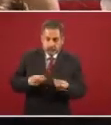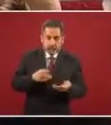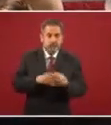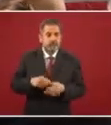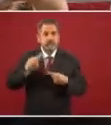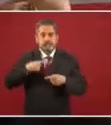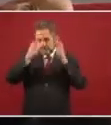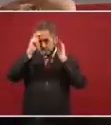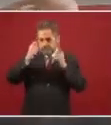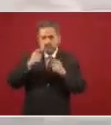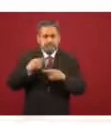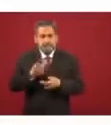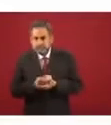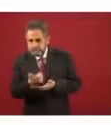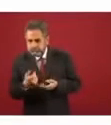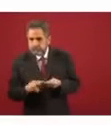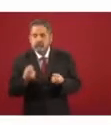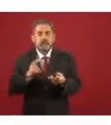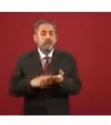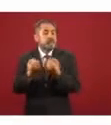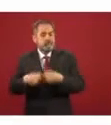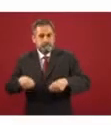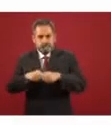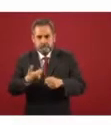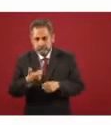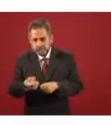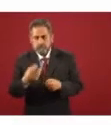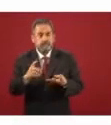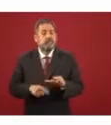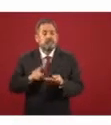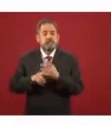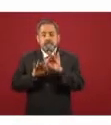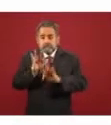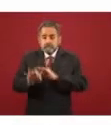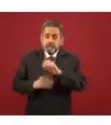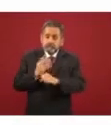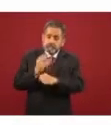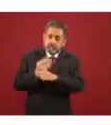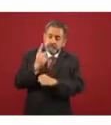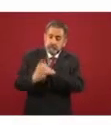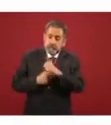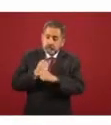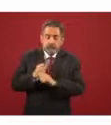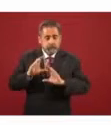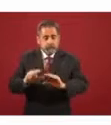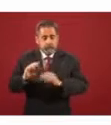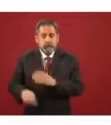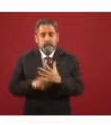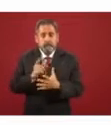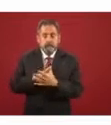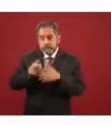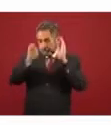sueldos de tripulación, el seguro, el mantenimiento de la aeronave durante un año, el adiestramiento de